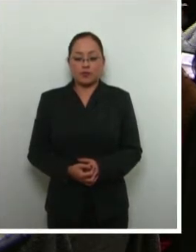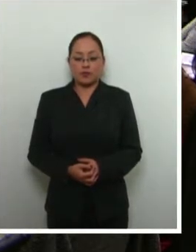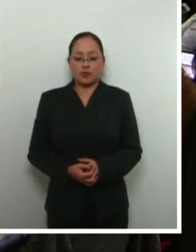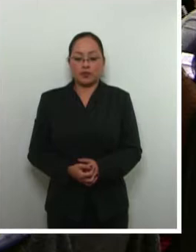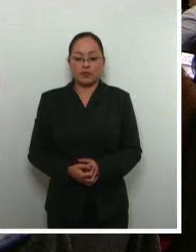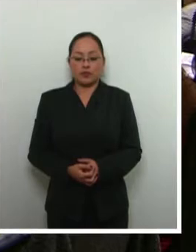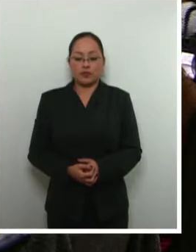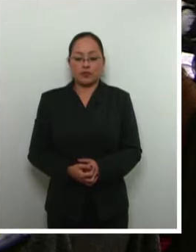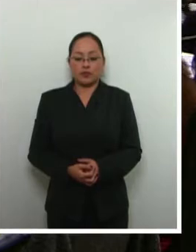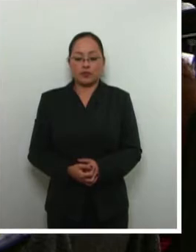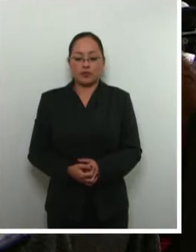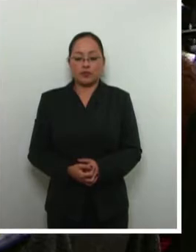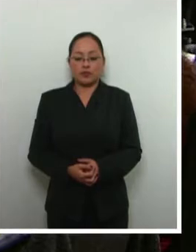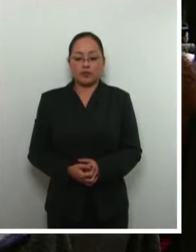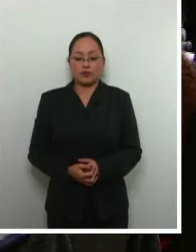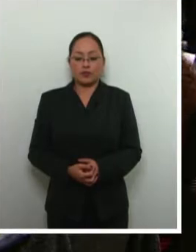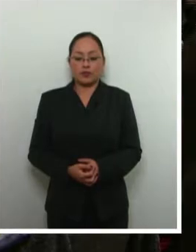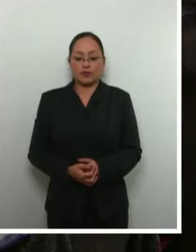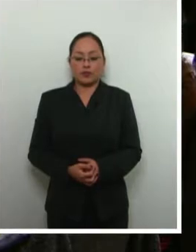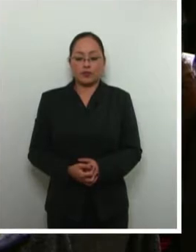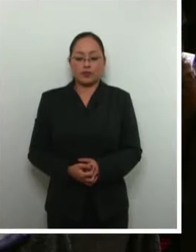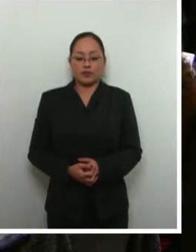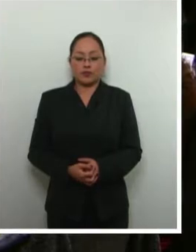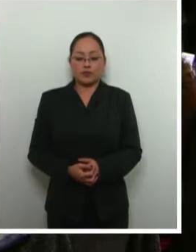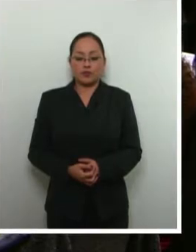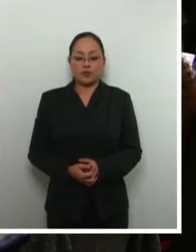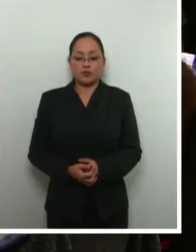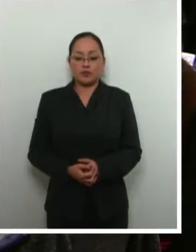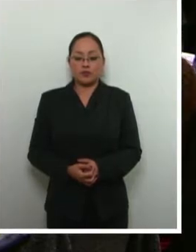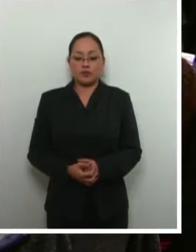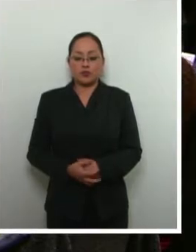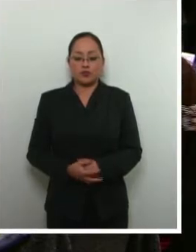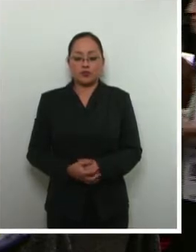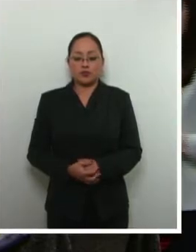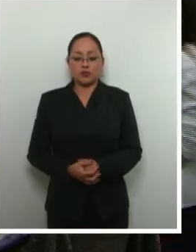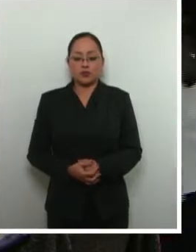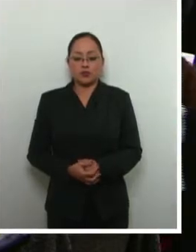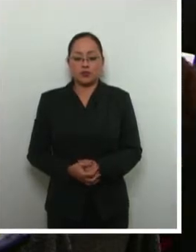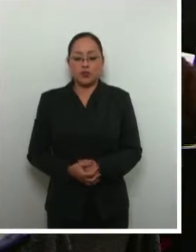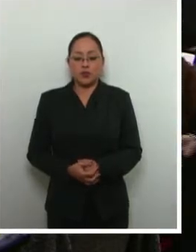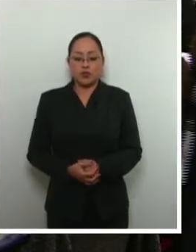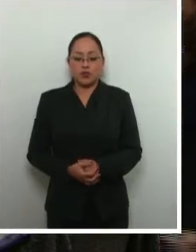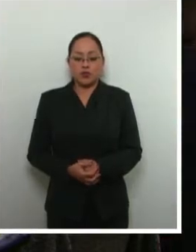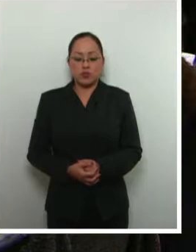Sí, se me fue el nombre, que no diga su nombre. ¿Cómo se llama?